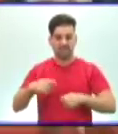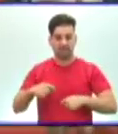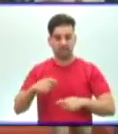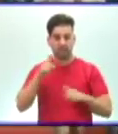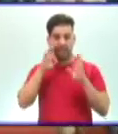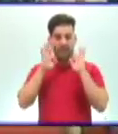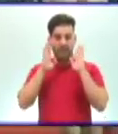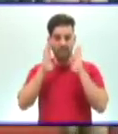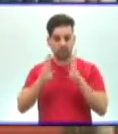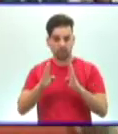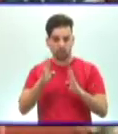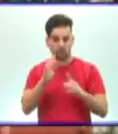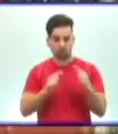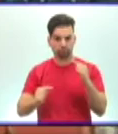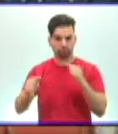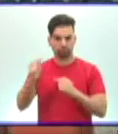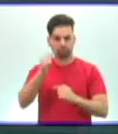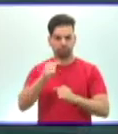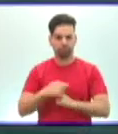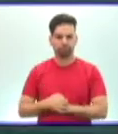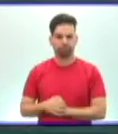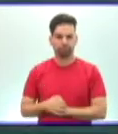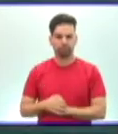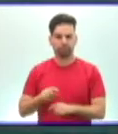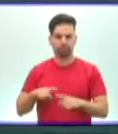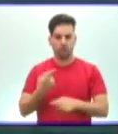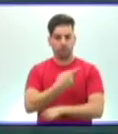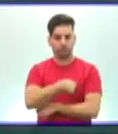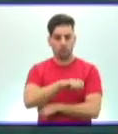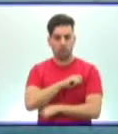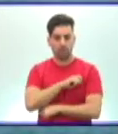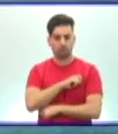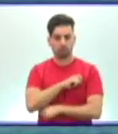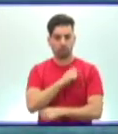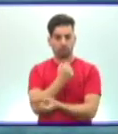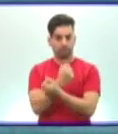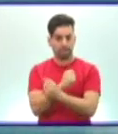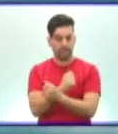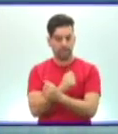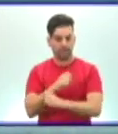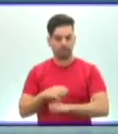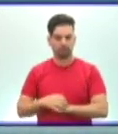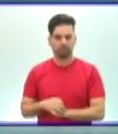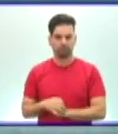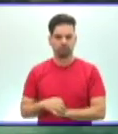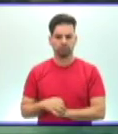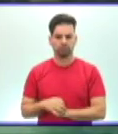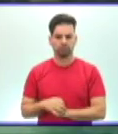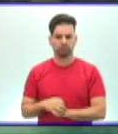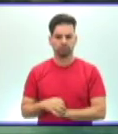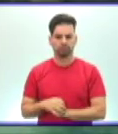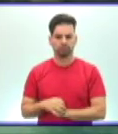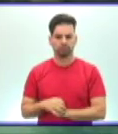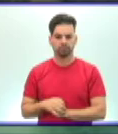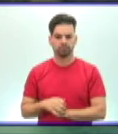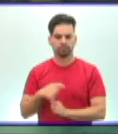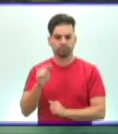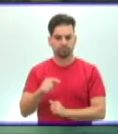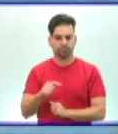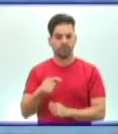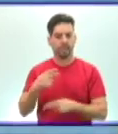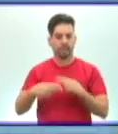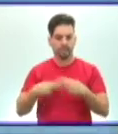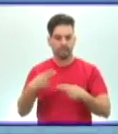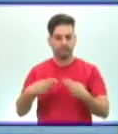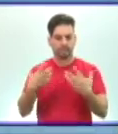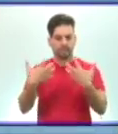por la infraestructura y la población amenazada y por la magnitud de determinadas actividades de servicio e